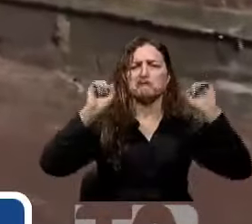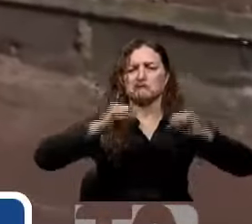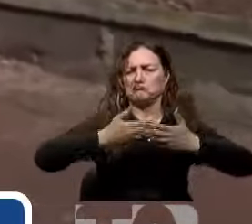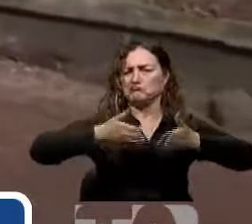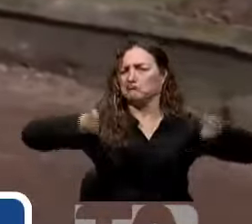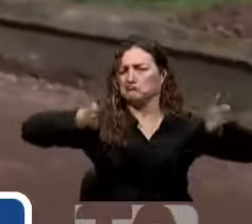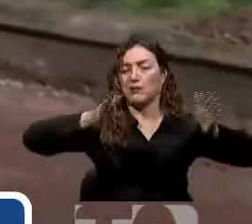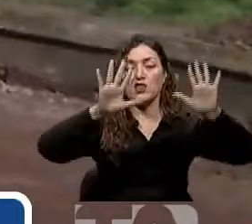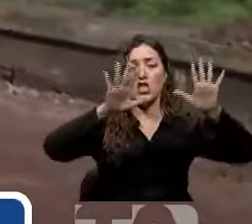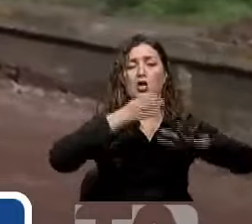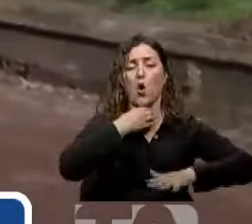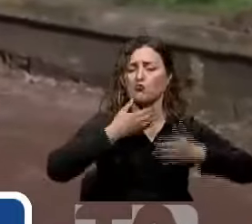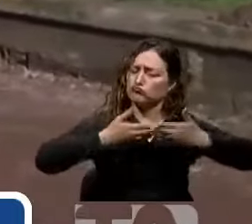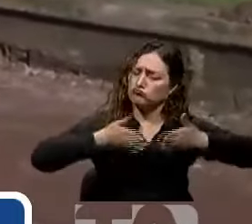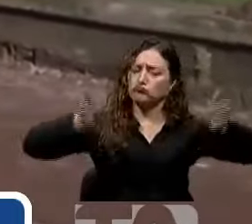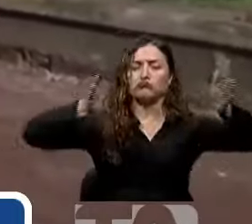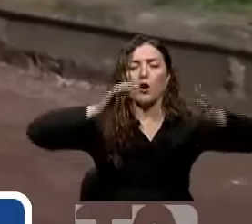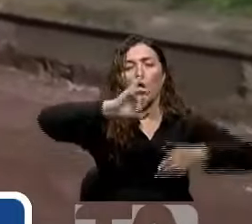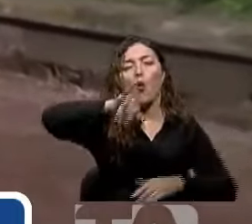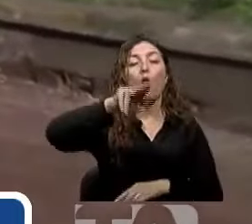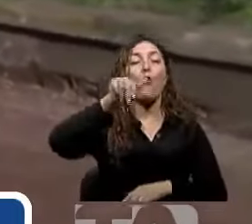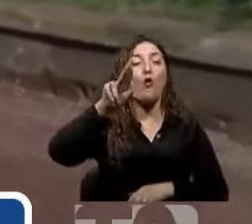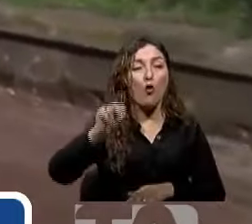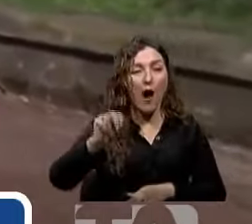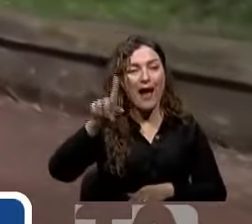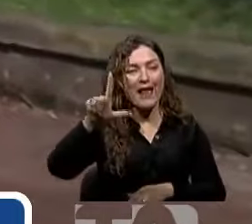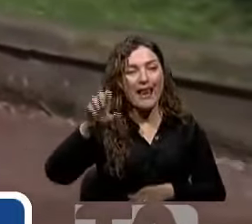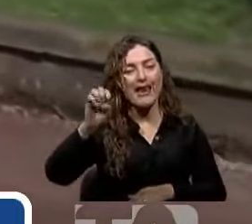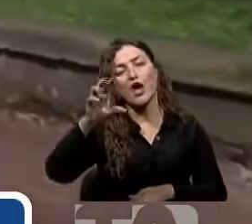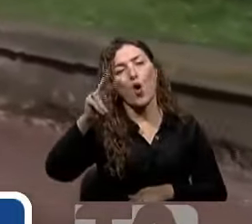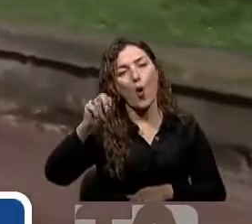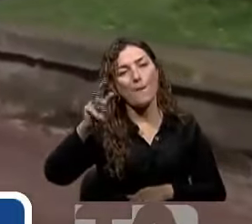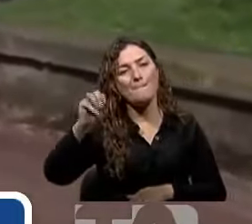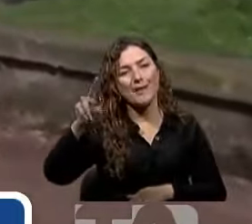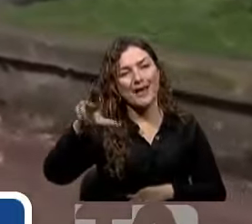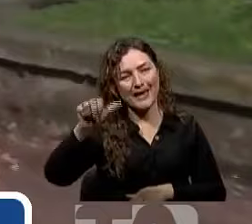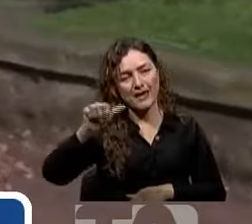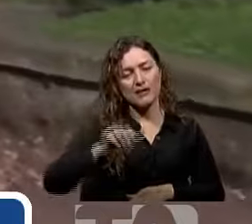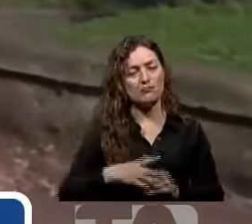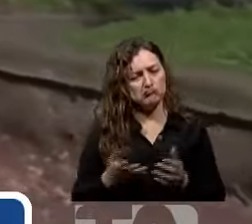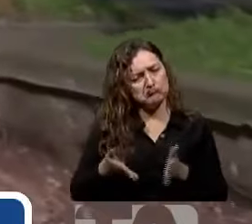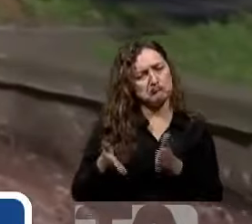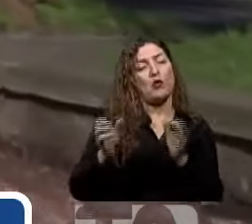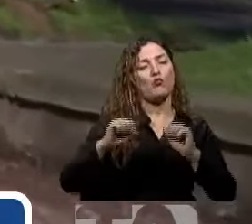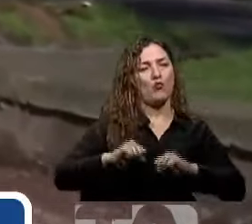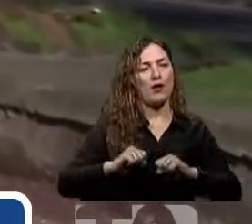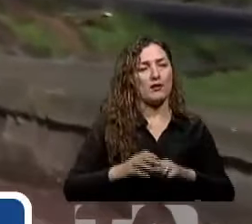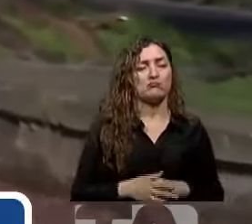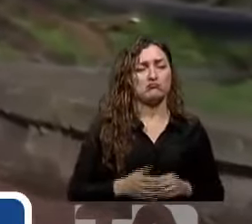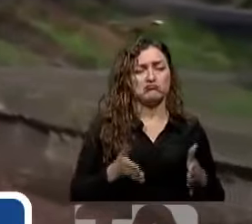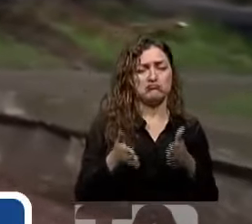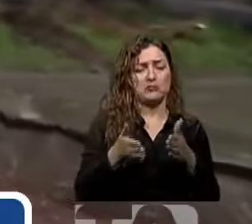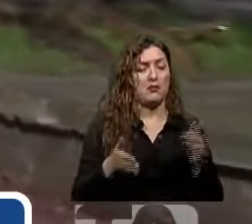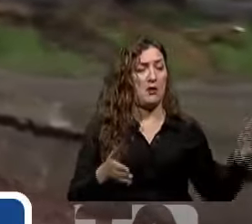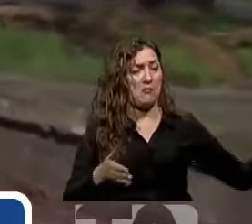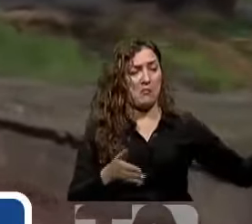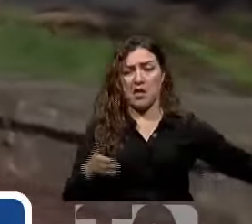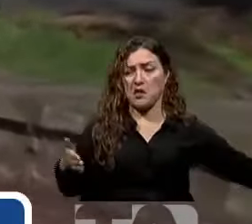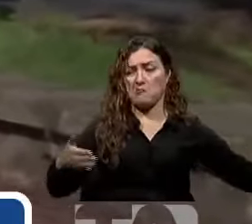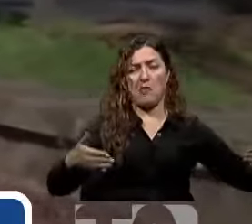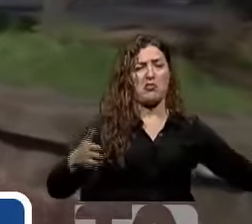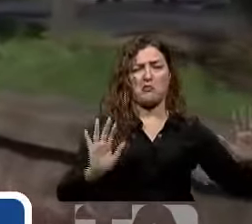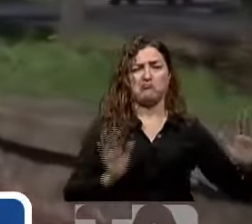agosto, Juan León Mera. Adicionalmente, las vías transversales a esta avenida no se están suspendiendo durante la ejecución de los trabajos. La